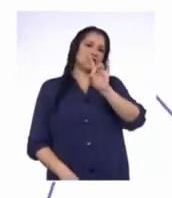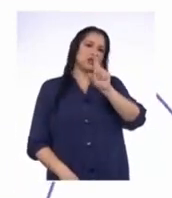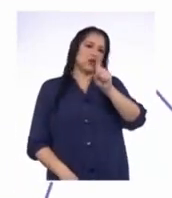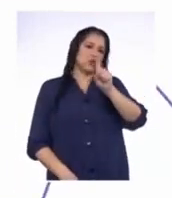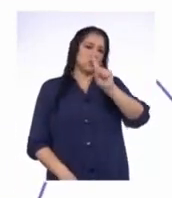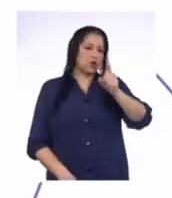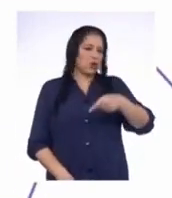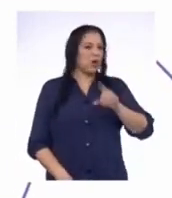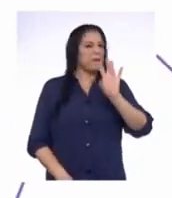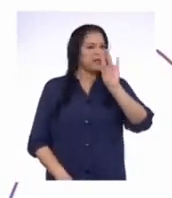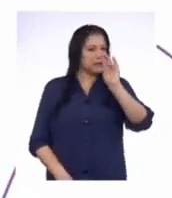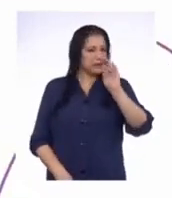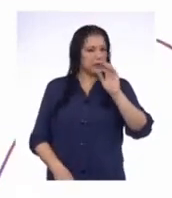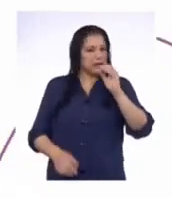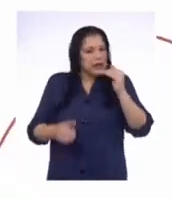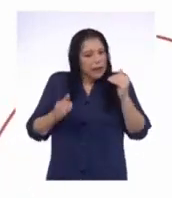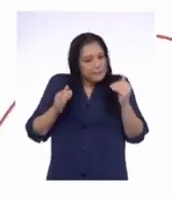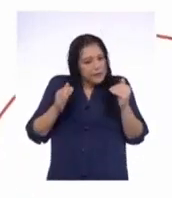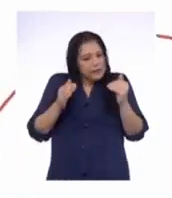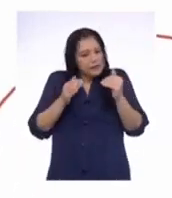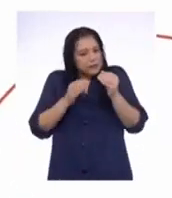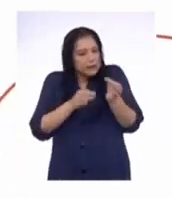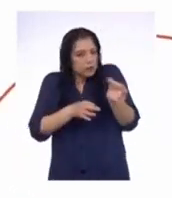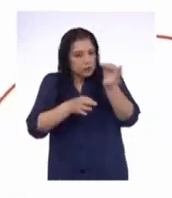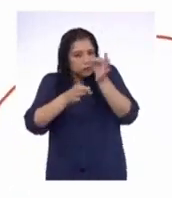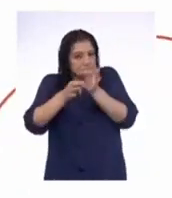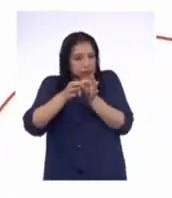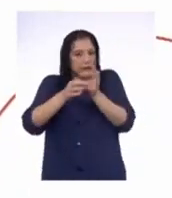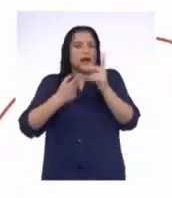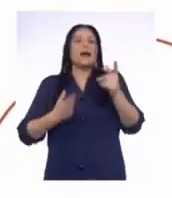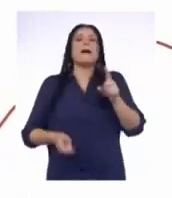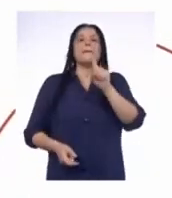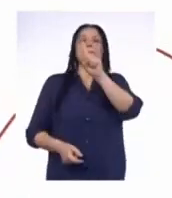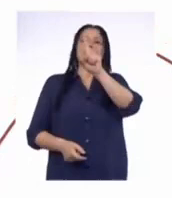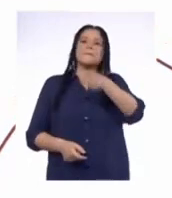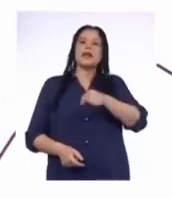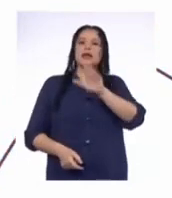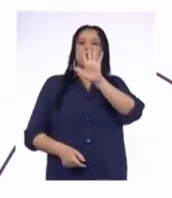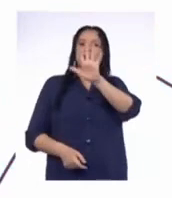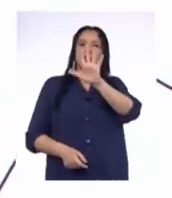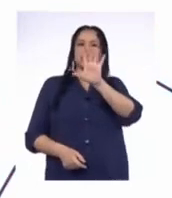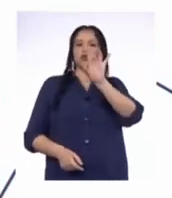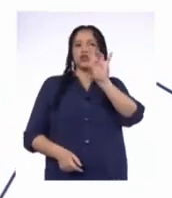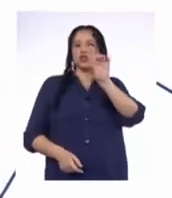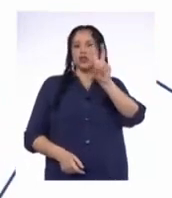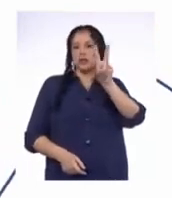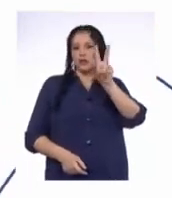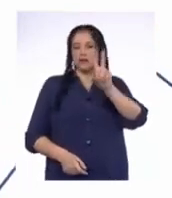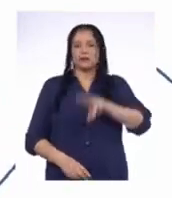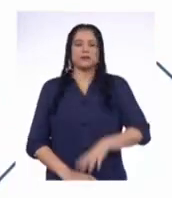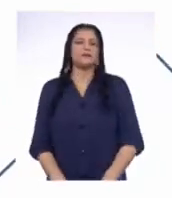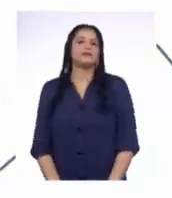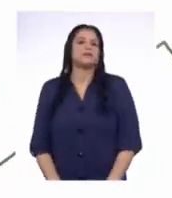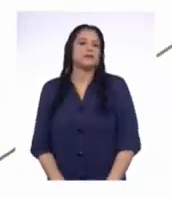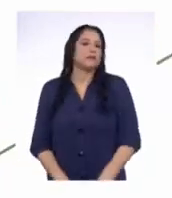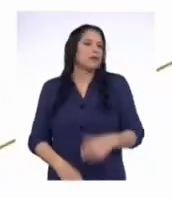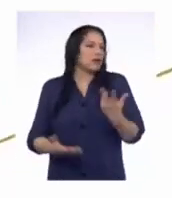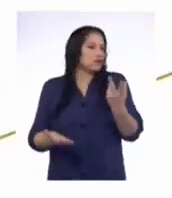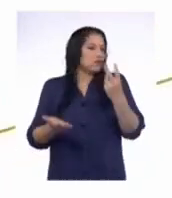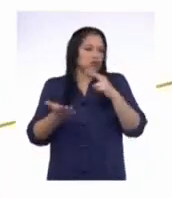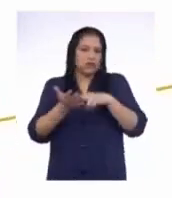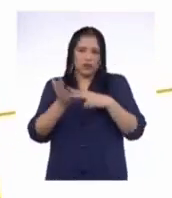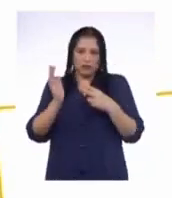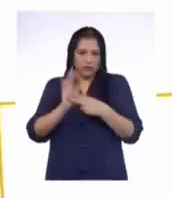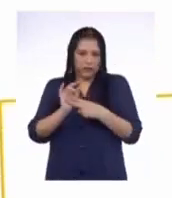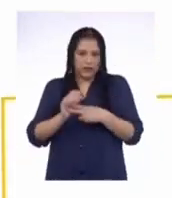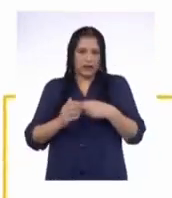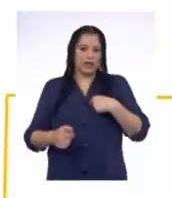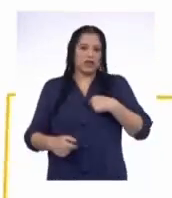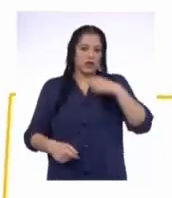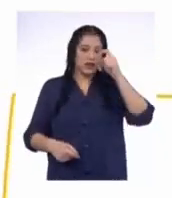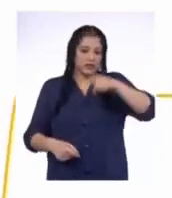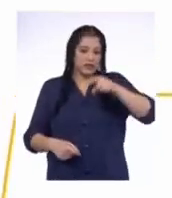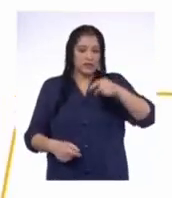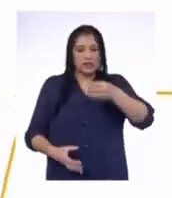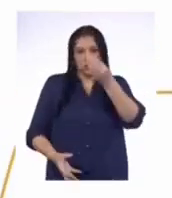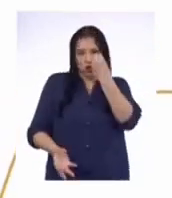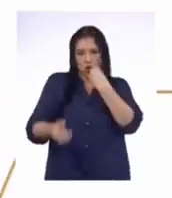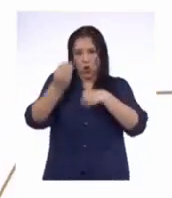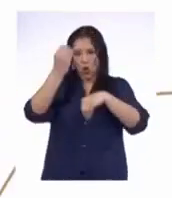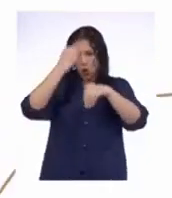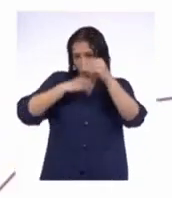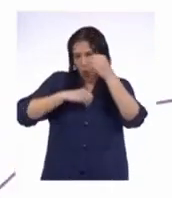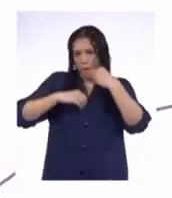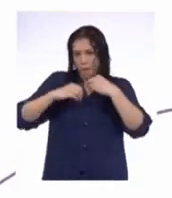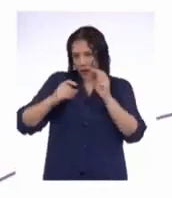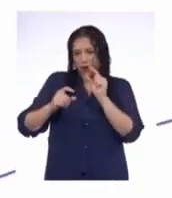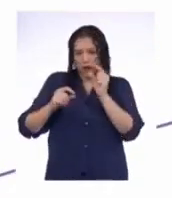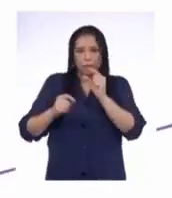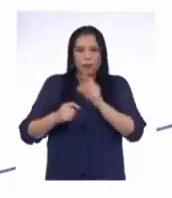1581,7. Aproximando al entero sería 1582, lo cual significa que necesito consumir